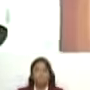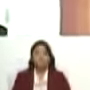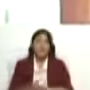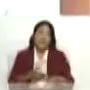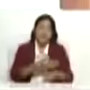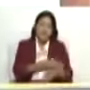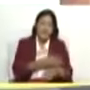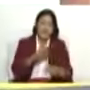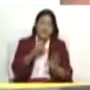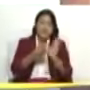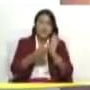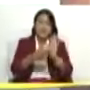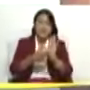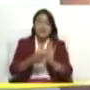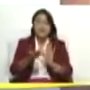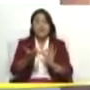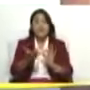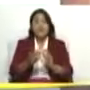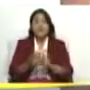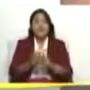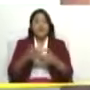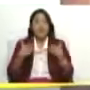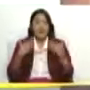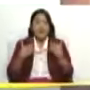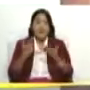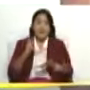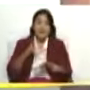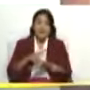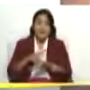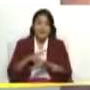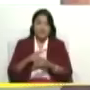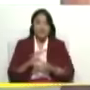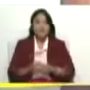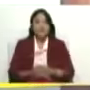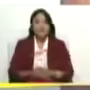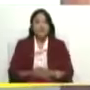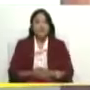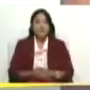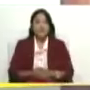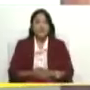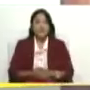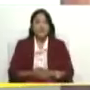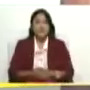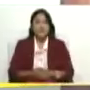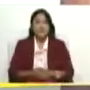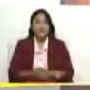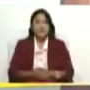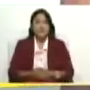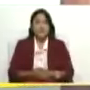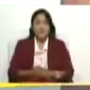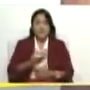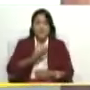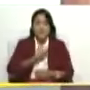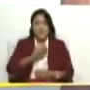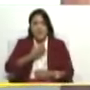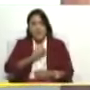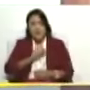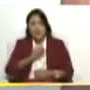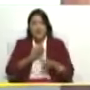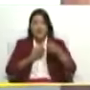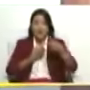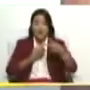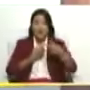ahorita estoy muy contenta de estar aquí de traer estas dos medallas de oro para